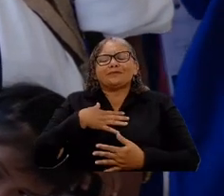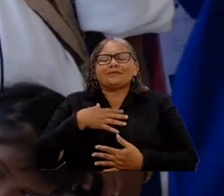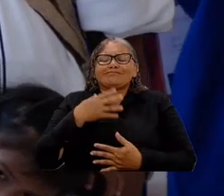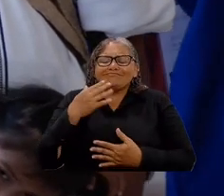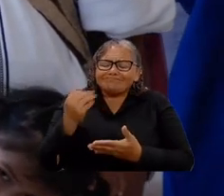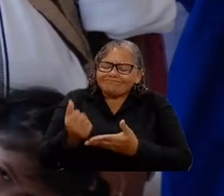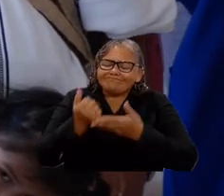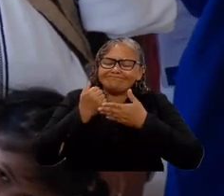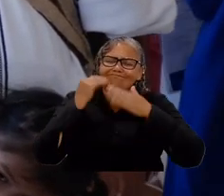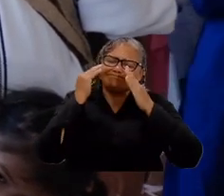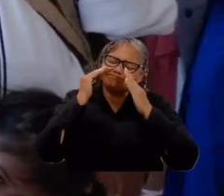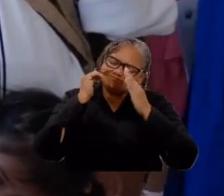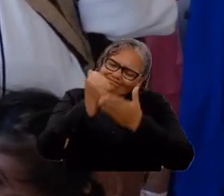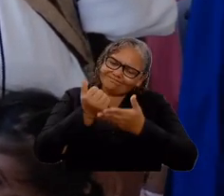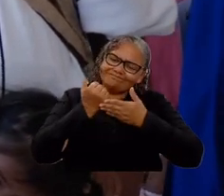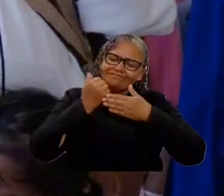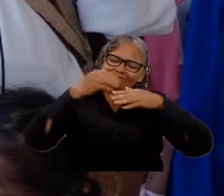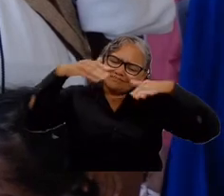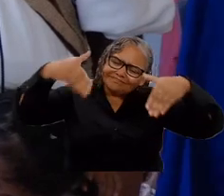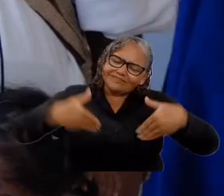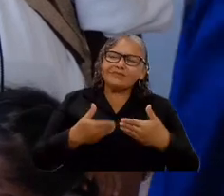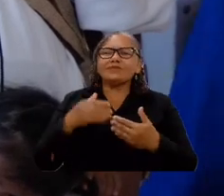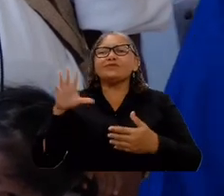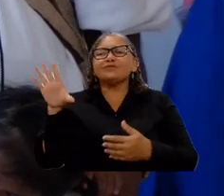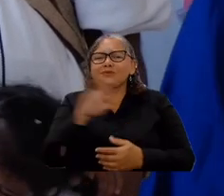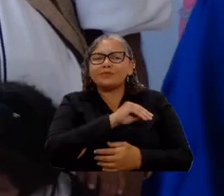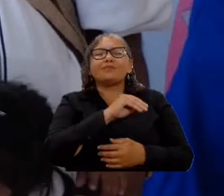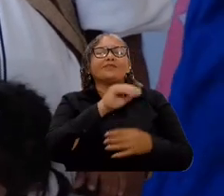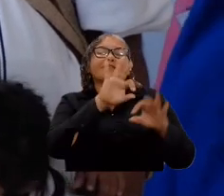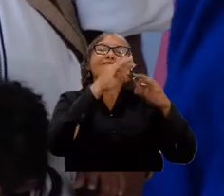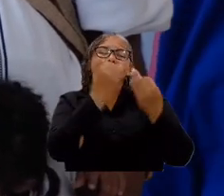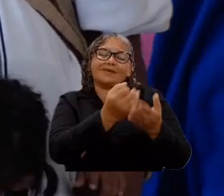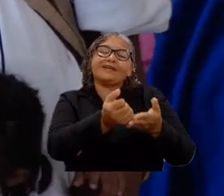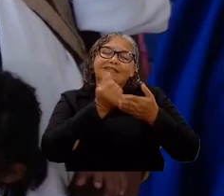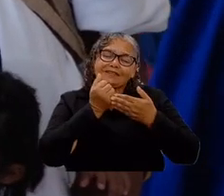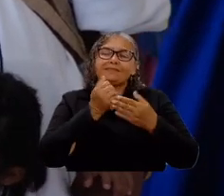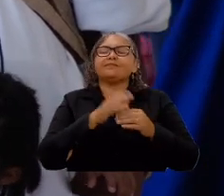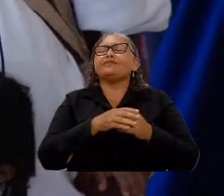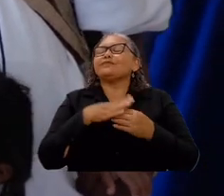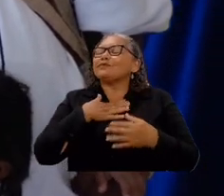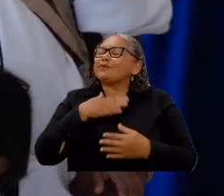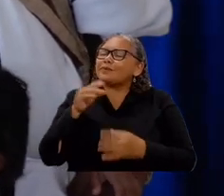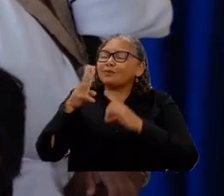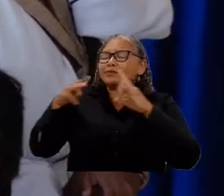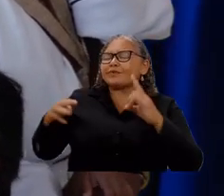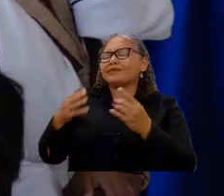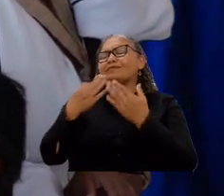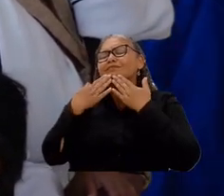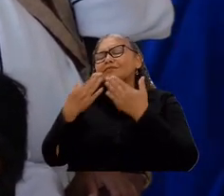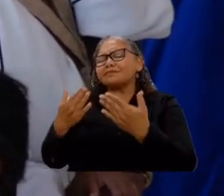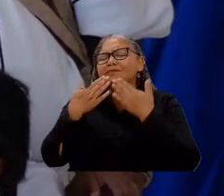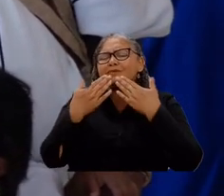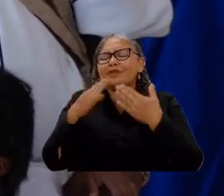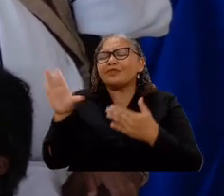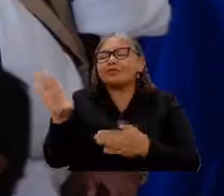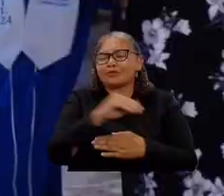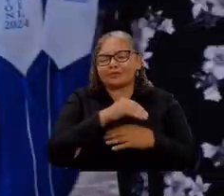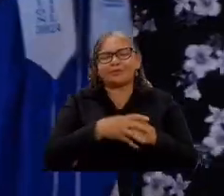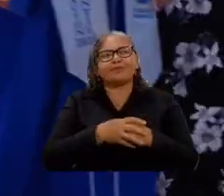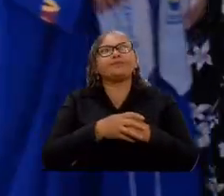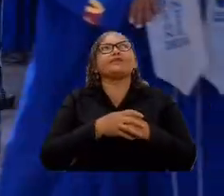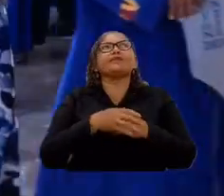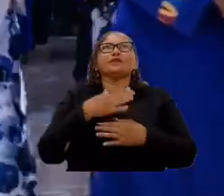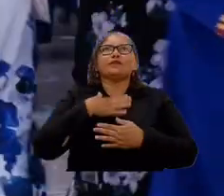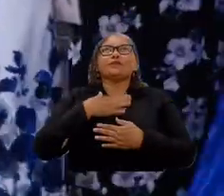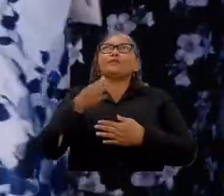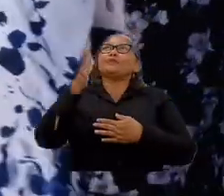pues yo vi que me ayudaron muchos, tanto mi familia. Estoy muy agradecido con todo el equipo de la Universidad Magdalena. Estoy